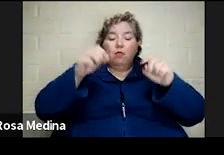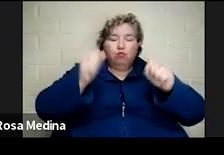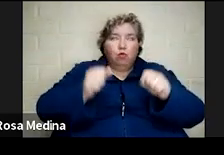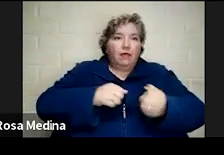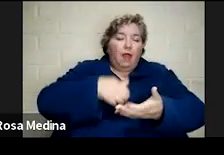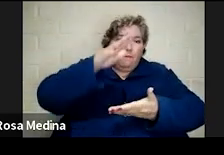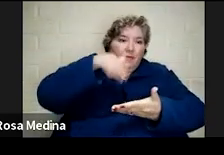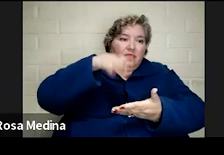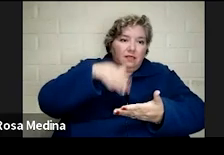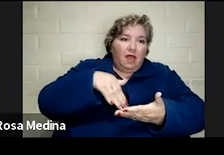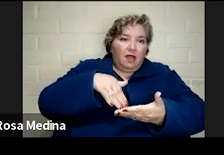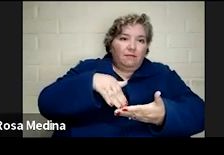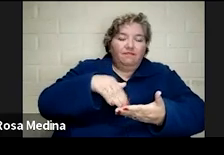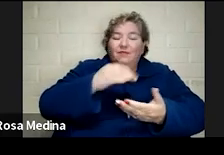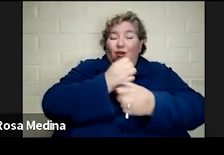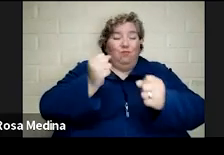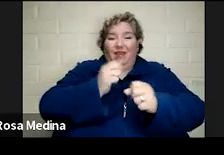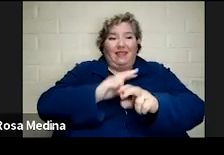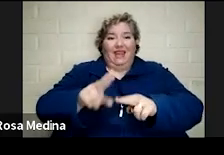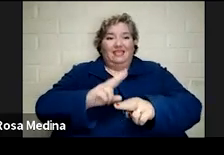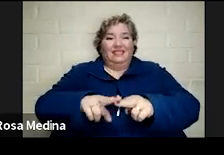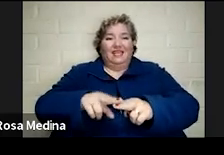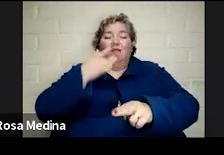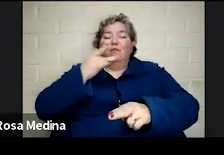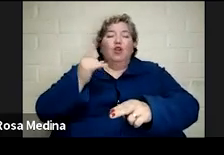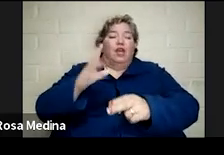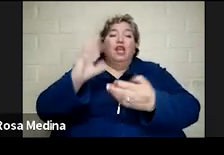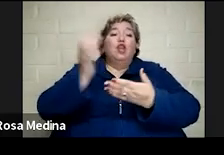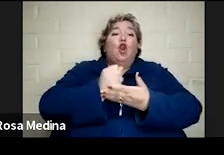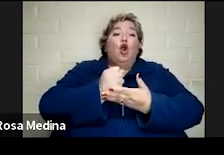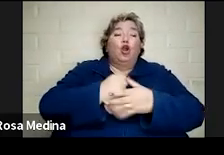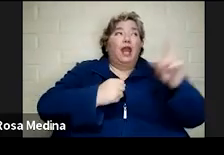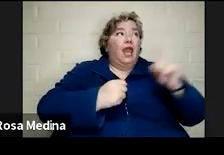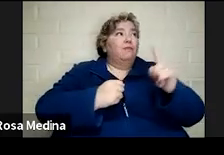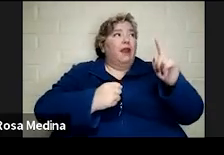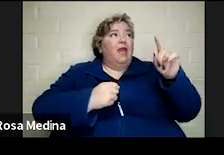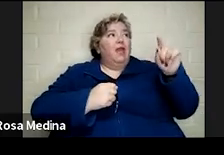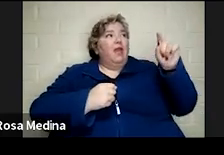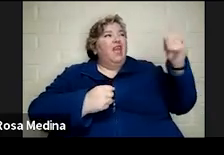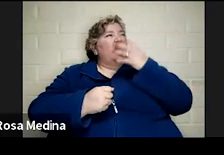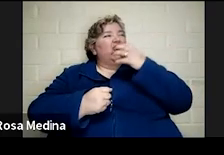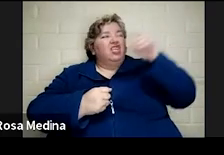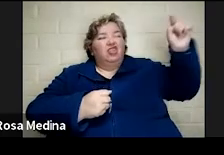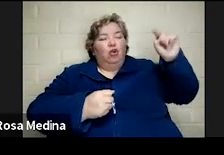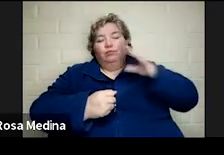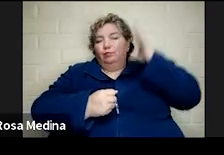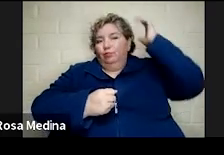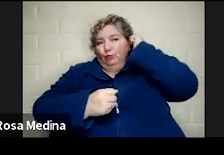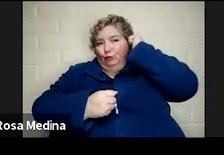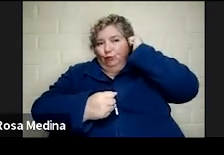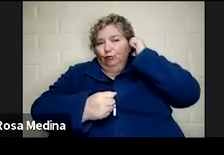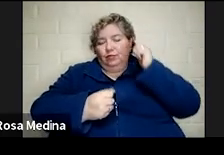entregó, claramente no lo va a hacer porque no logra inhibir, no tiene la capacidad cerebral de inhibir este estímulo